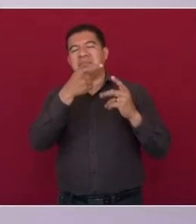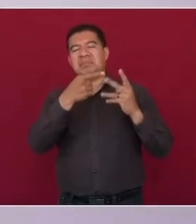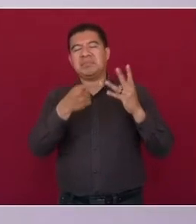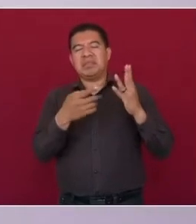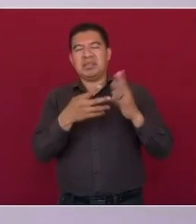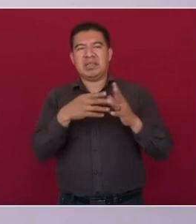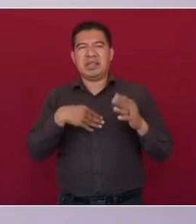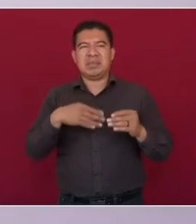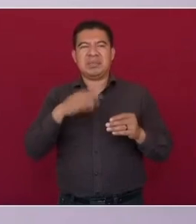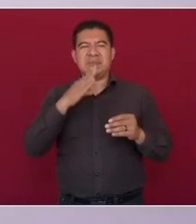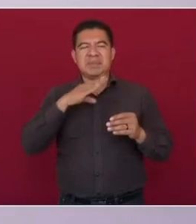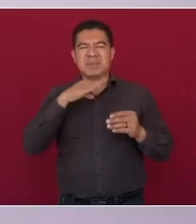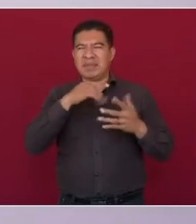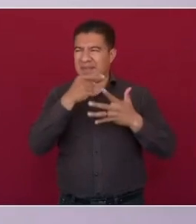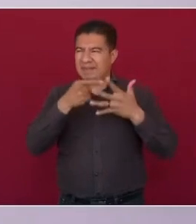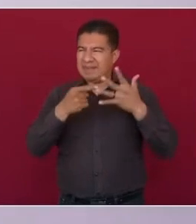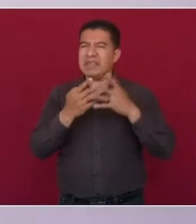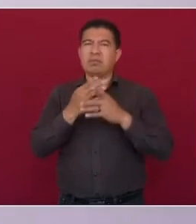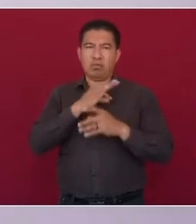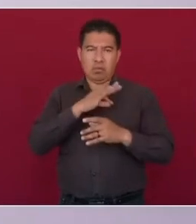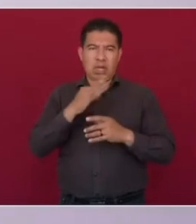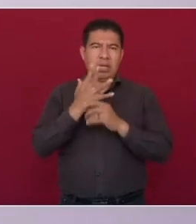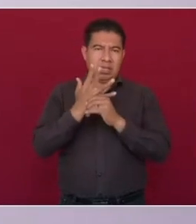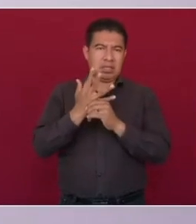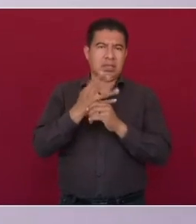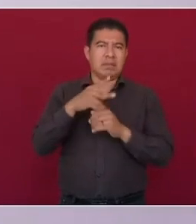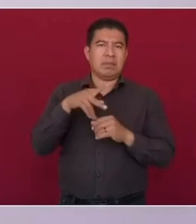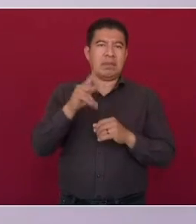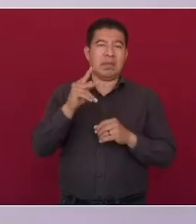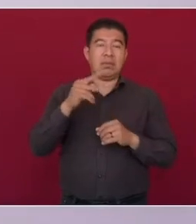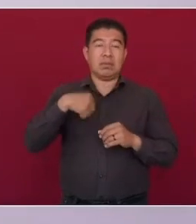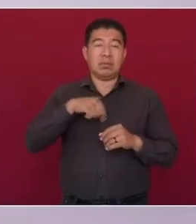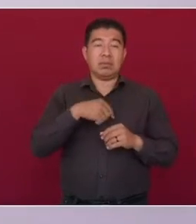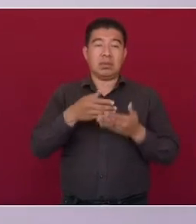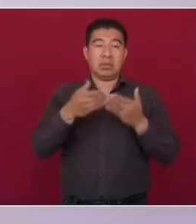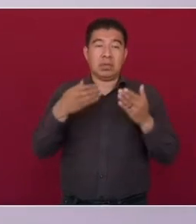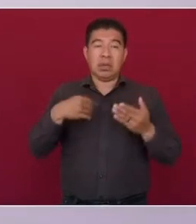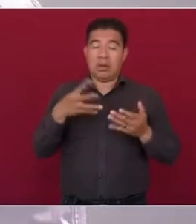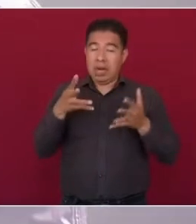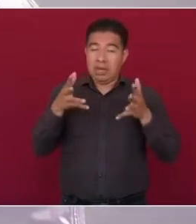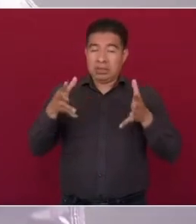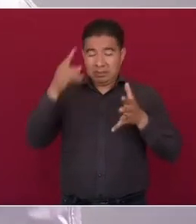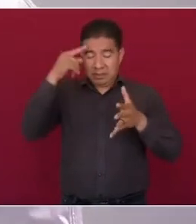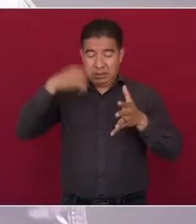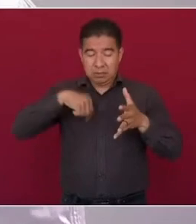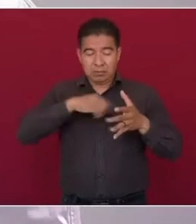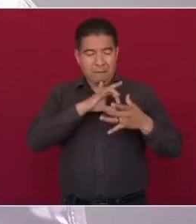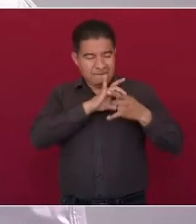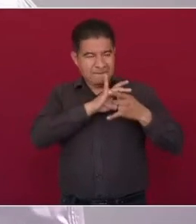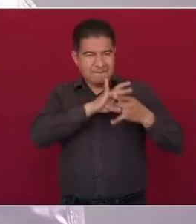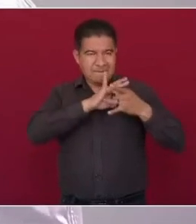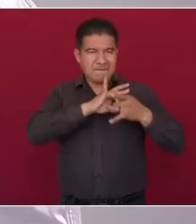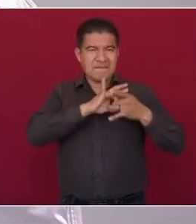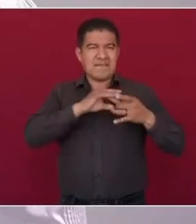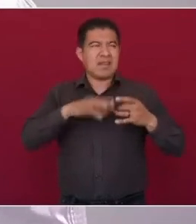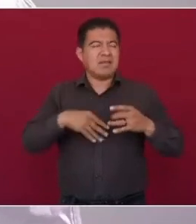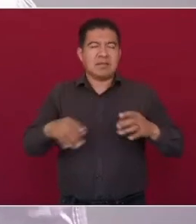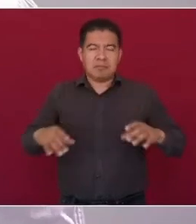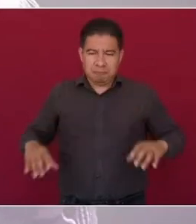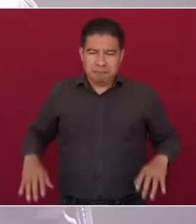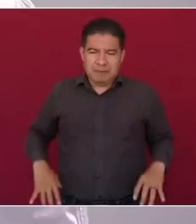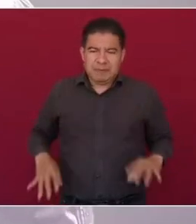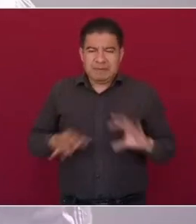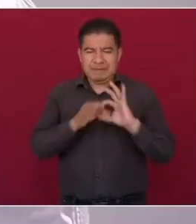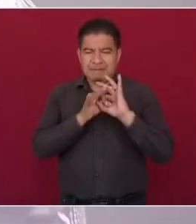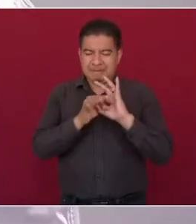pero no de ser incongruentes o de actuar sin apego a ideales y principios. Los hechos